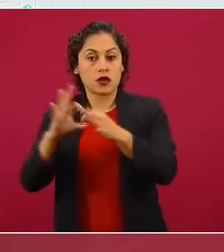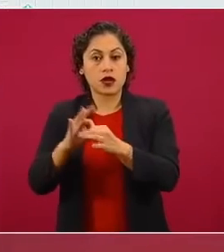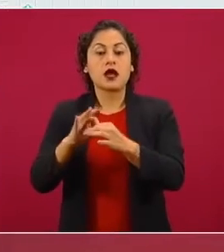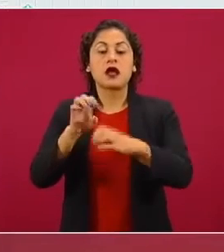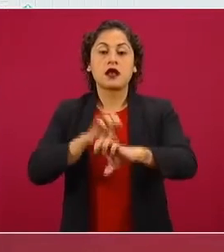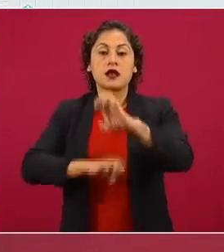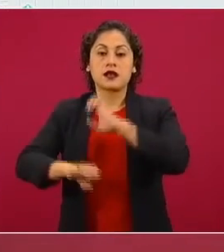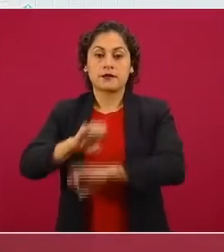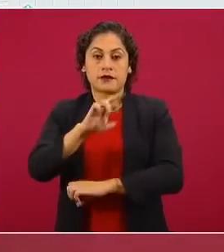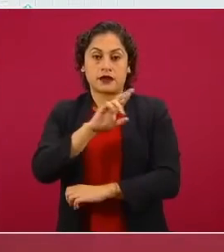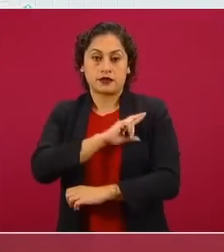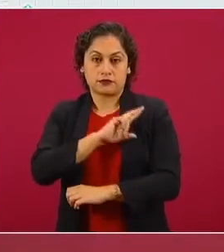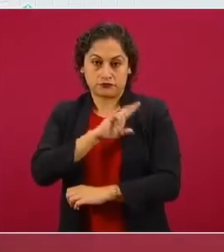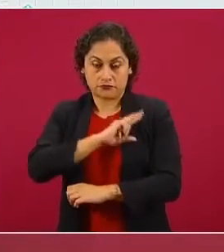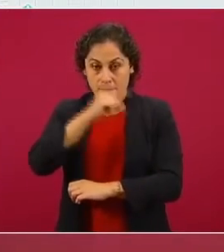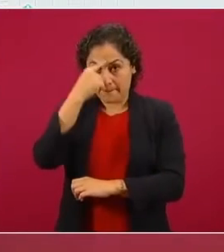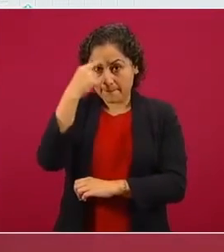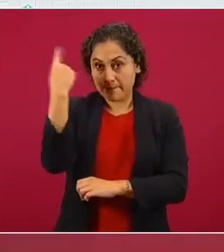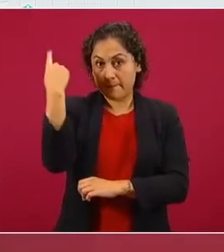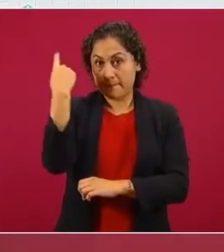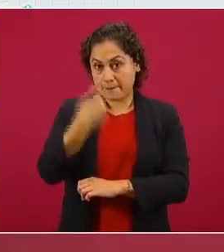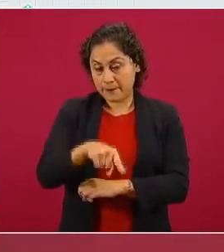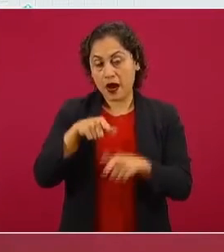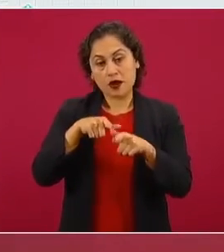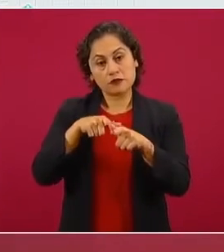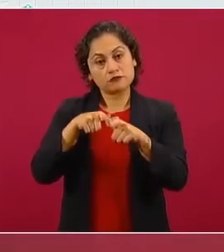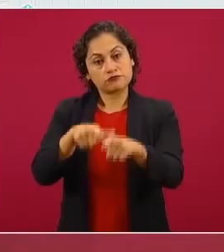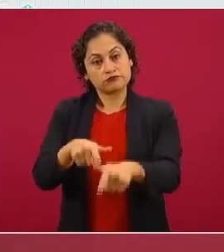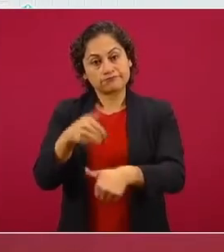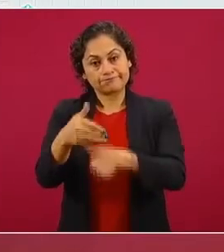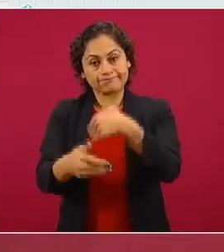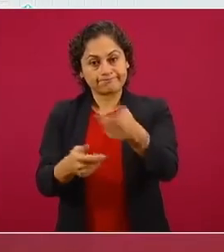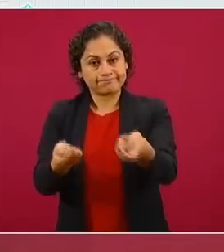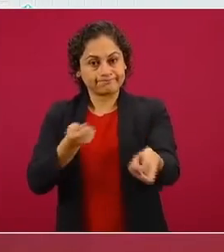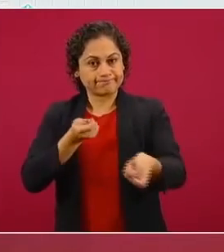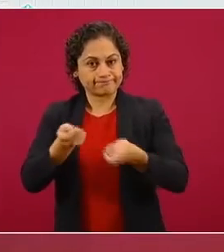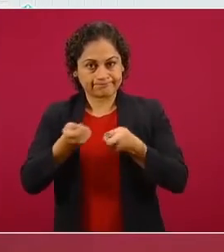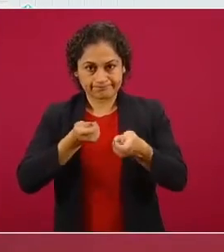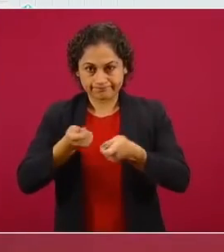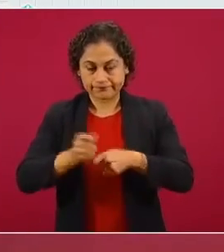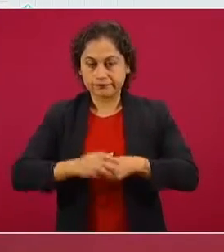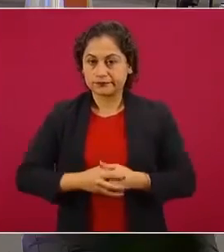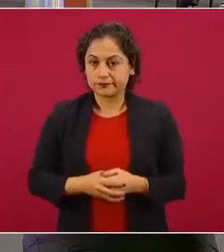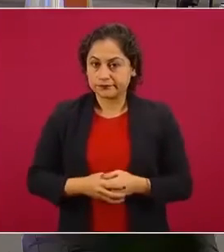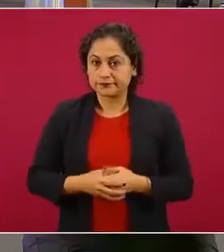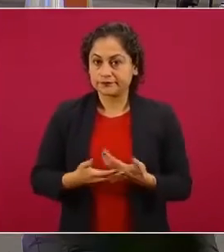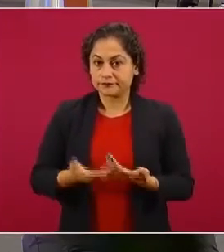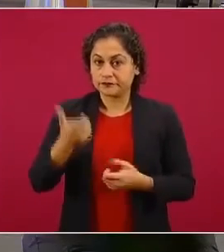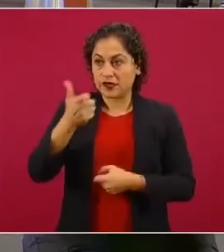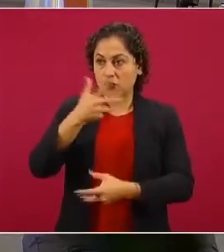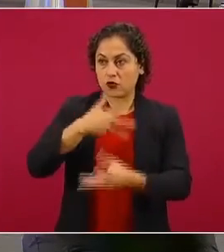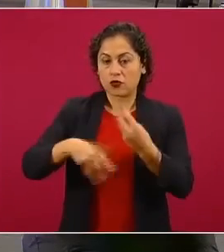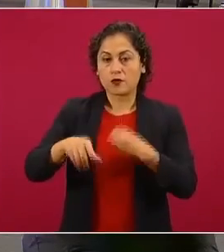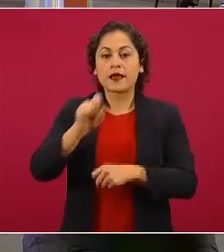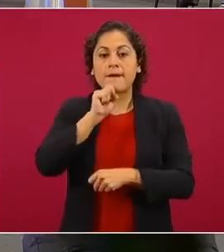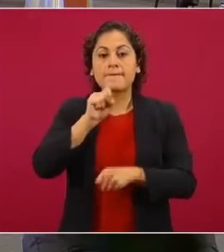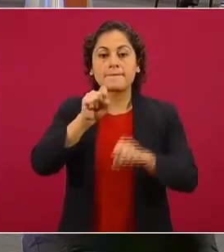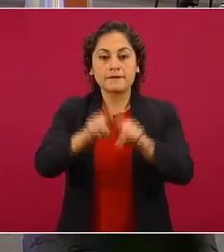privado, también precisamente para sostener este control epidémico sin mermar la economía. La